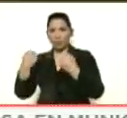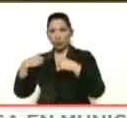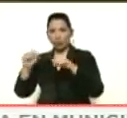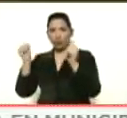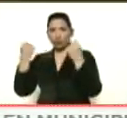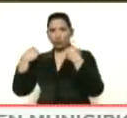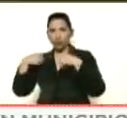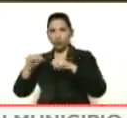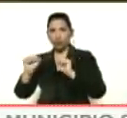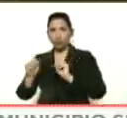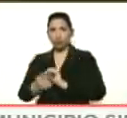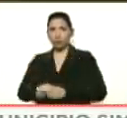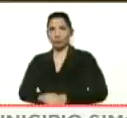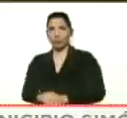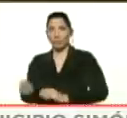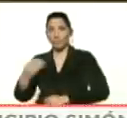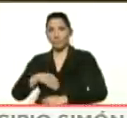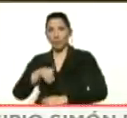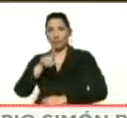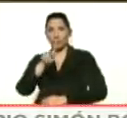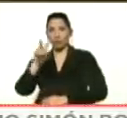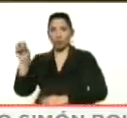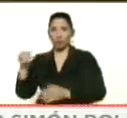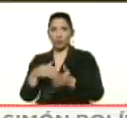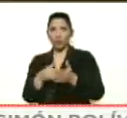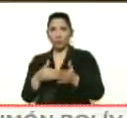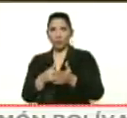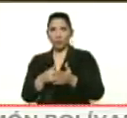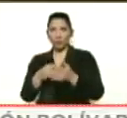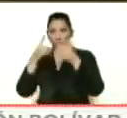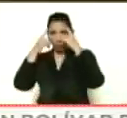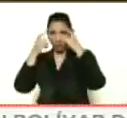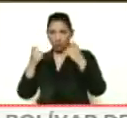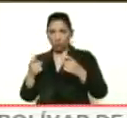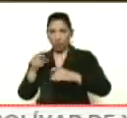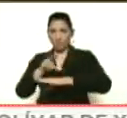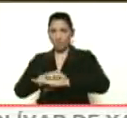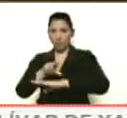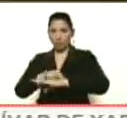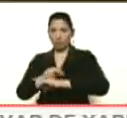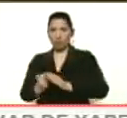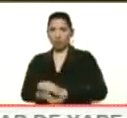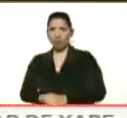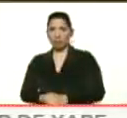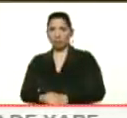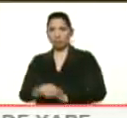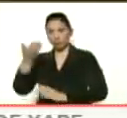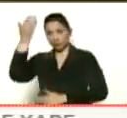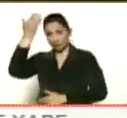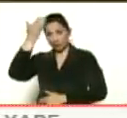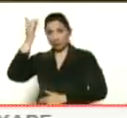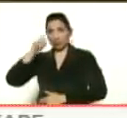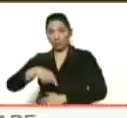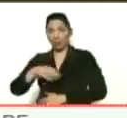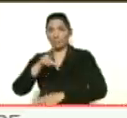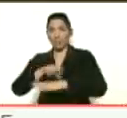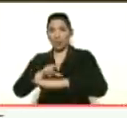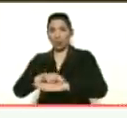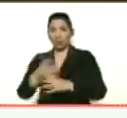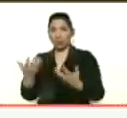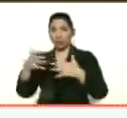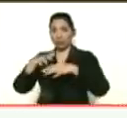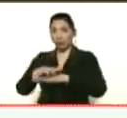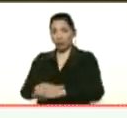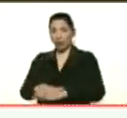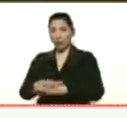el arsenal, más de 120.000 profesionales de la medicina, enfermeras, médicos integrales comunitarios,